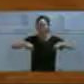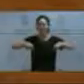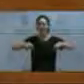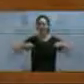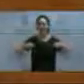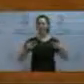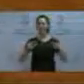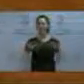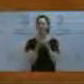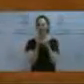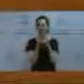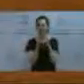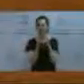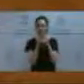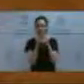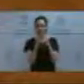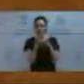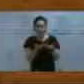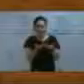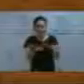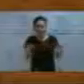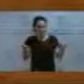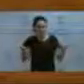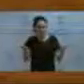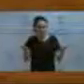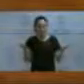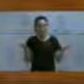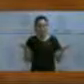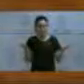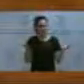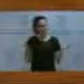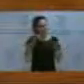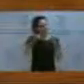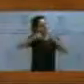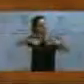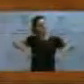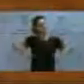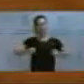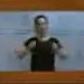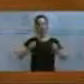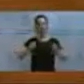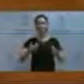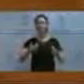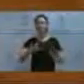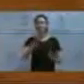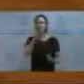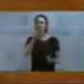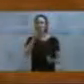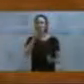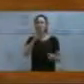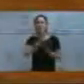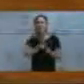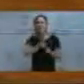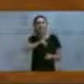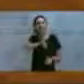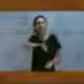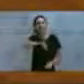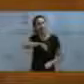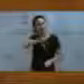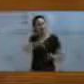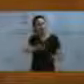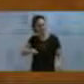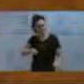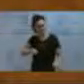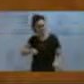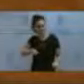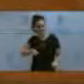de ambición colectiva, que debe ser un día grande, donde se engrandezcan los sentimientos de la gente,